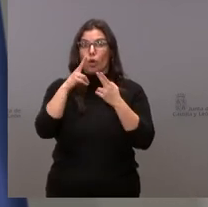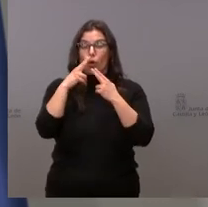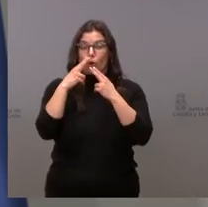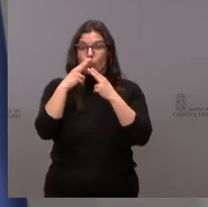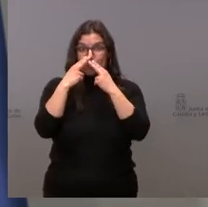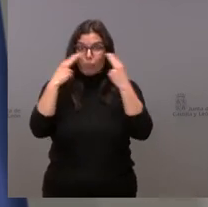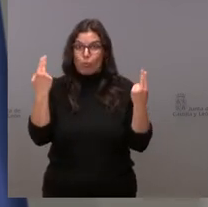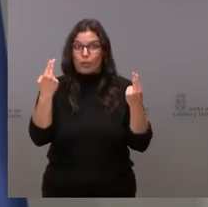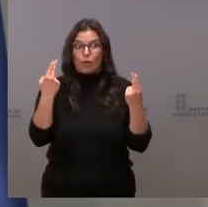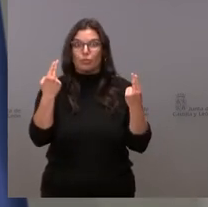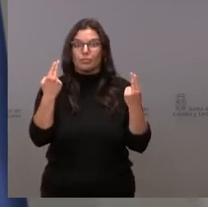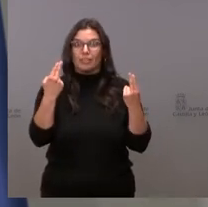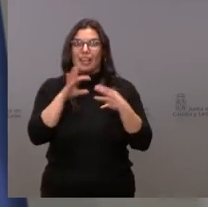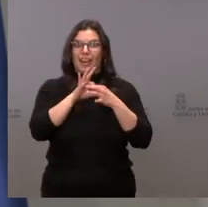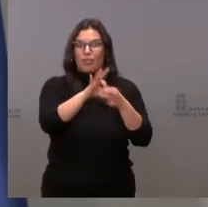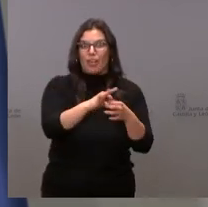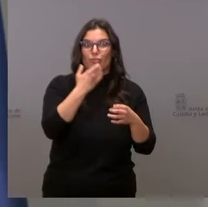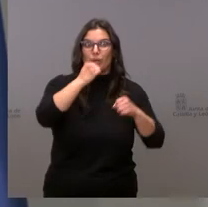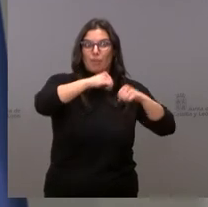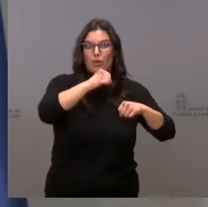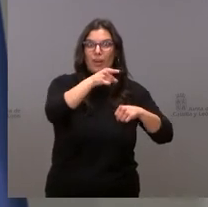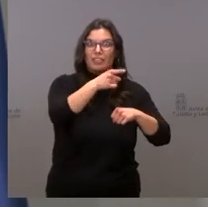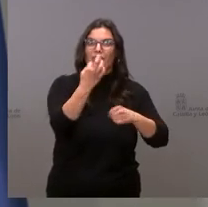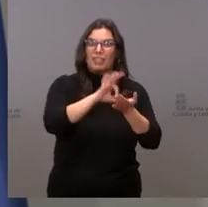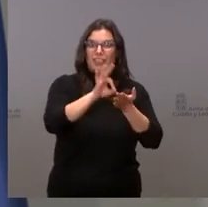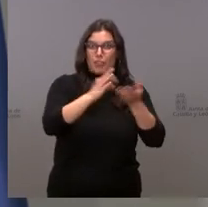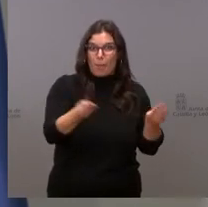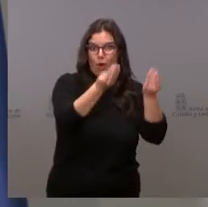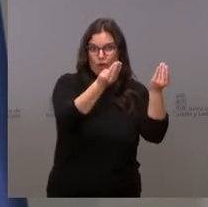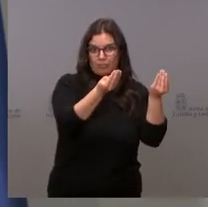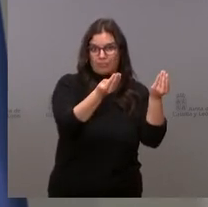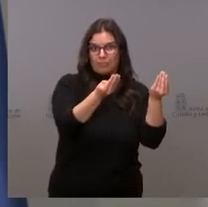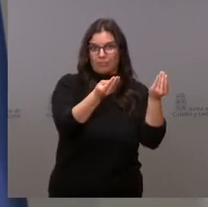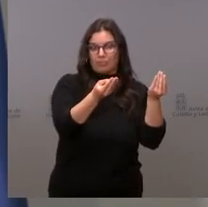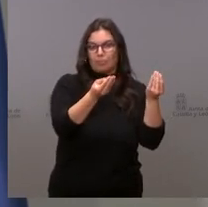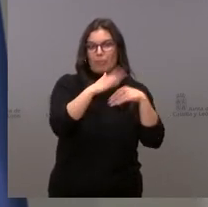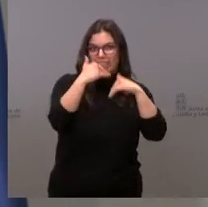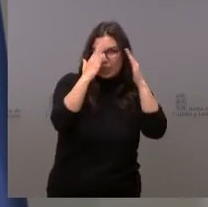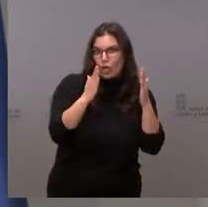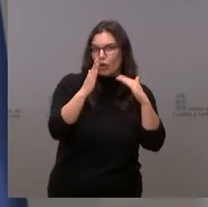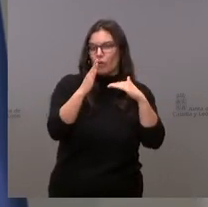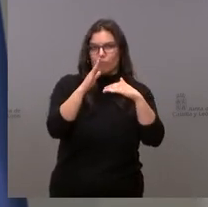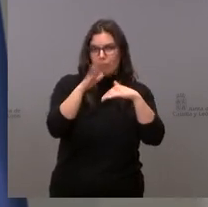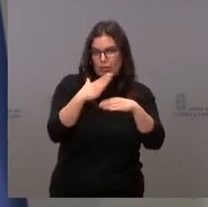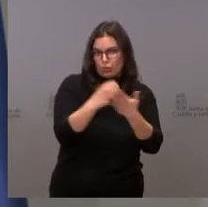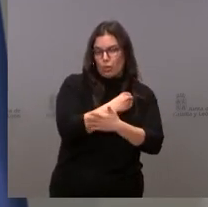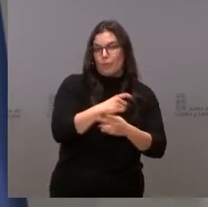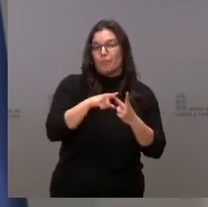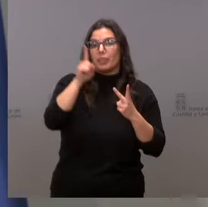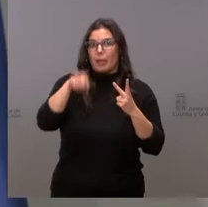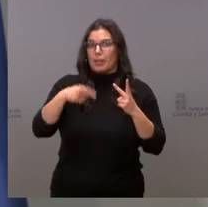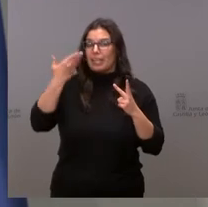directo en el coste de la prestación del servicio nos parecía que tenía que tener una mayor consideración la dispersión territorial